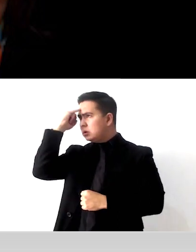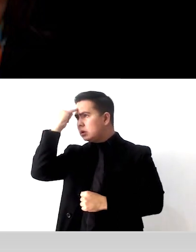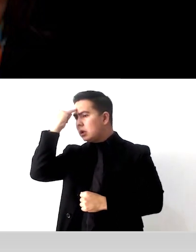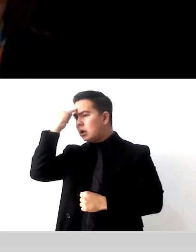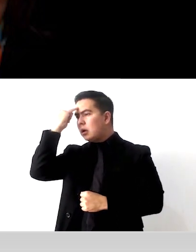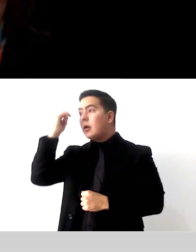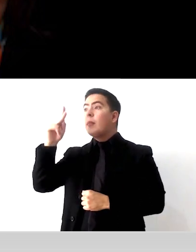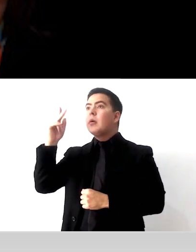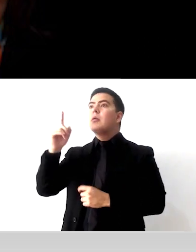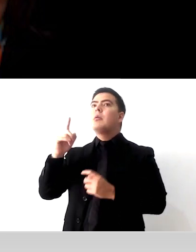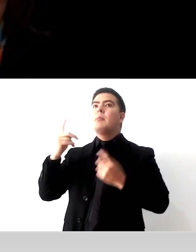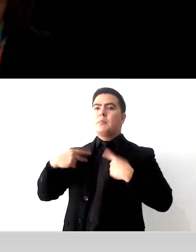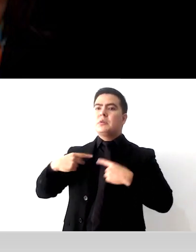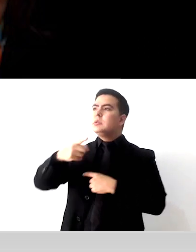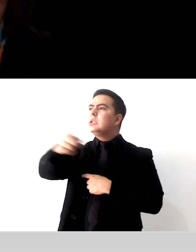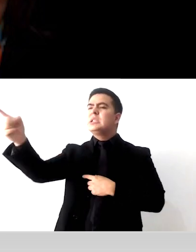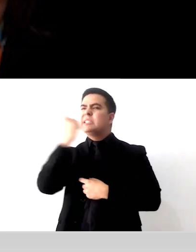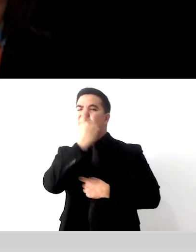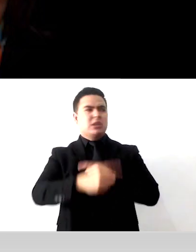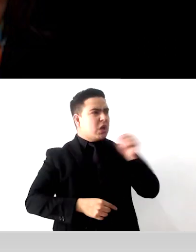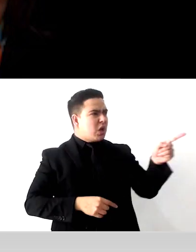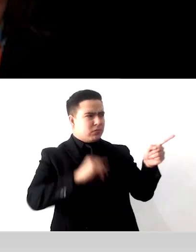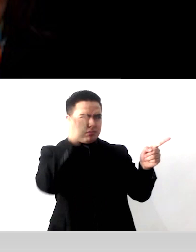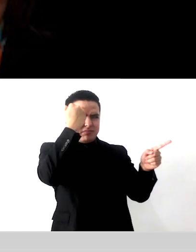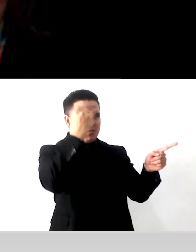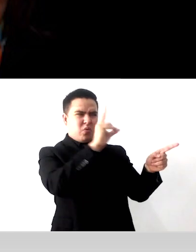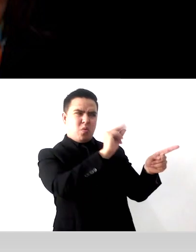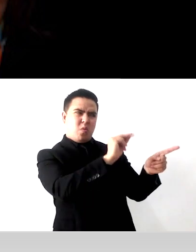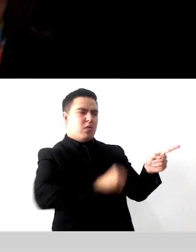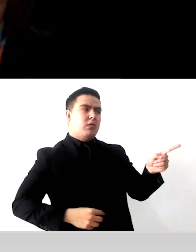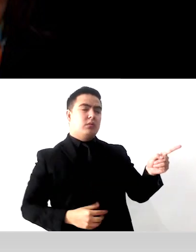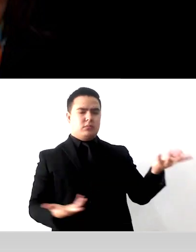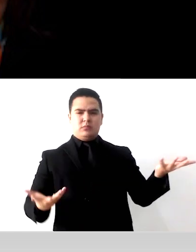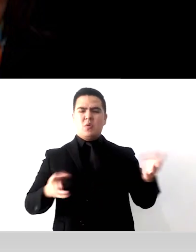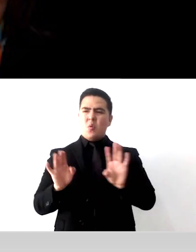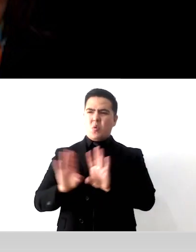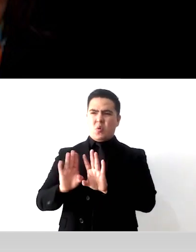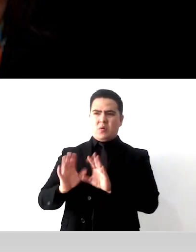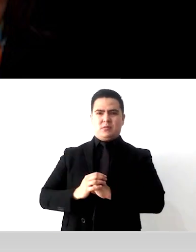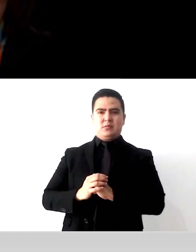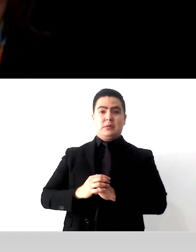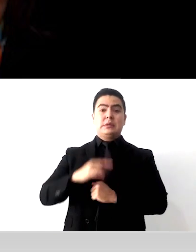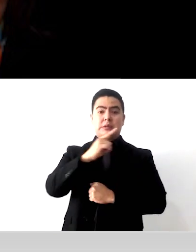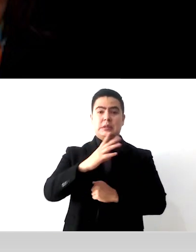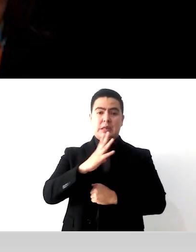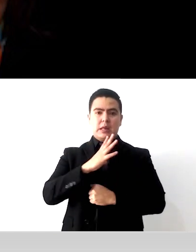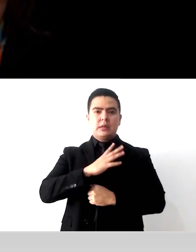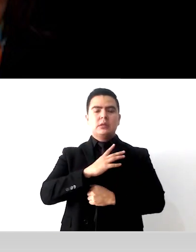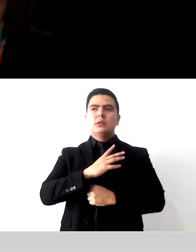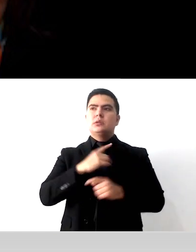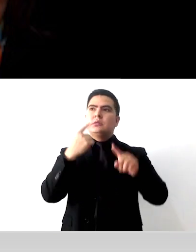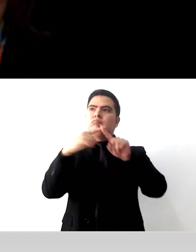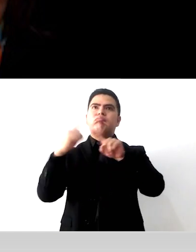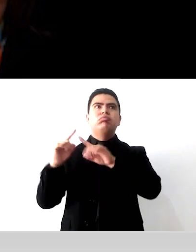comunidad desconoce. Un secretario particular, exsecretario particular de un gobernador en Chiapas, por ejemplo, y